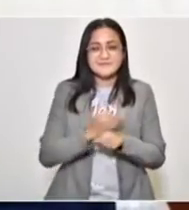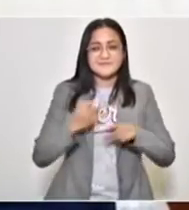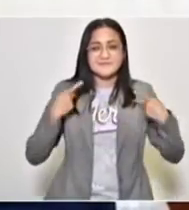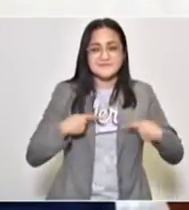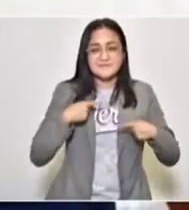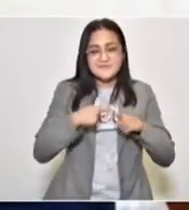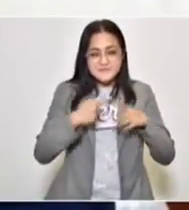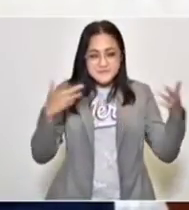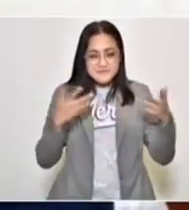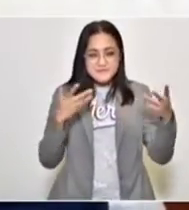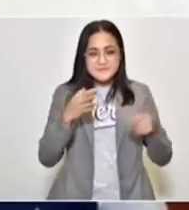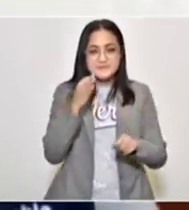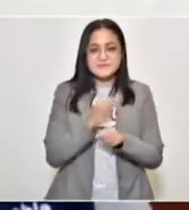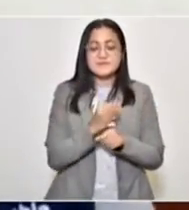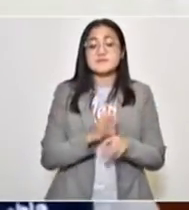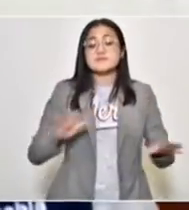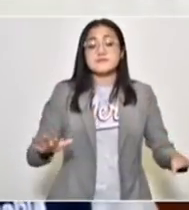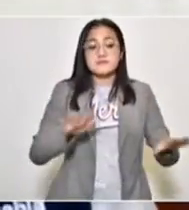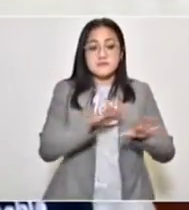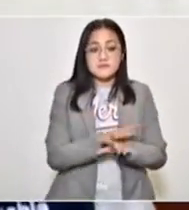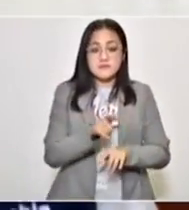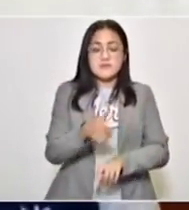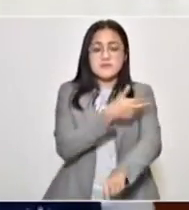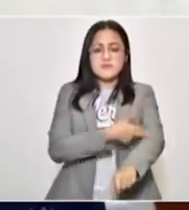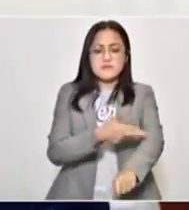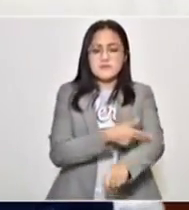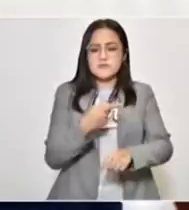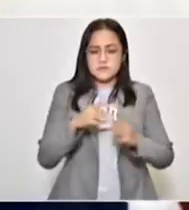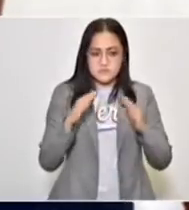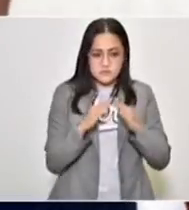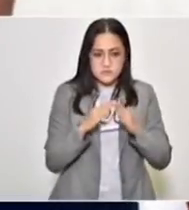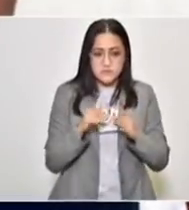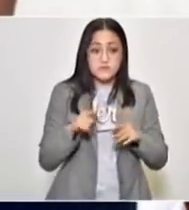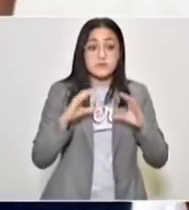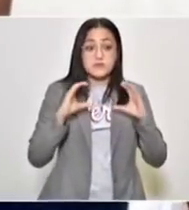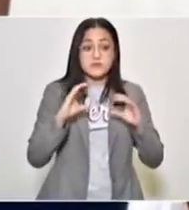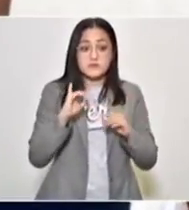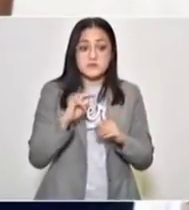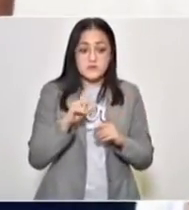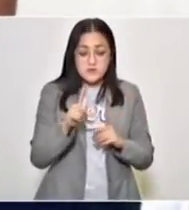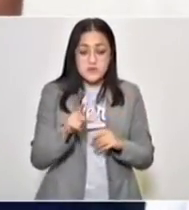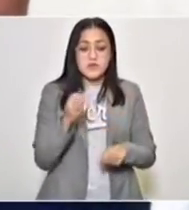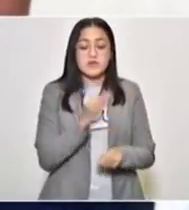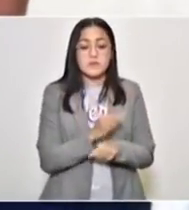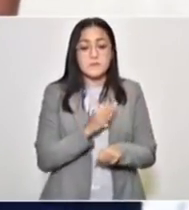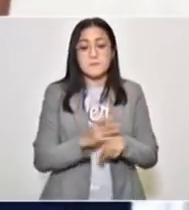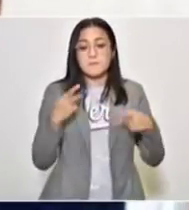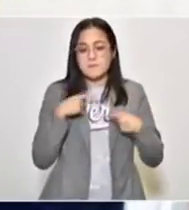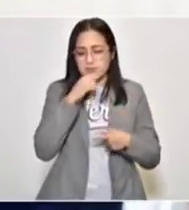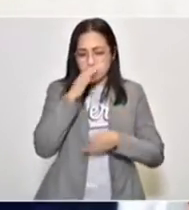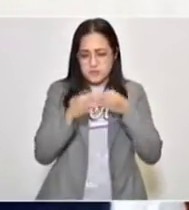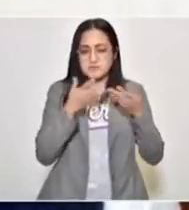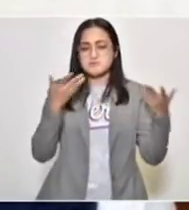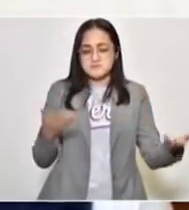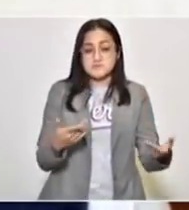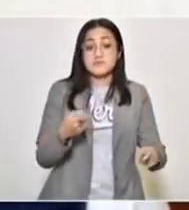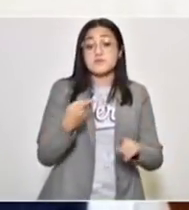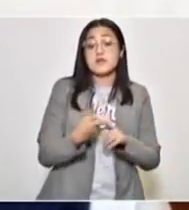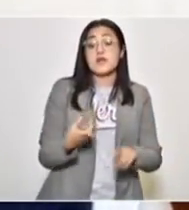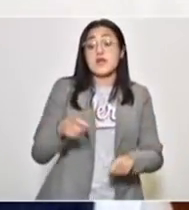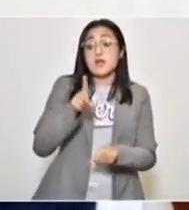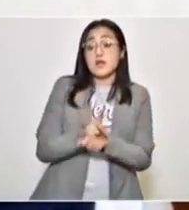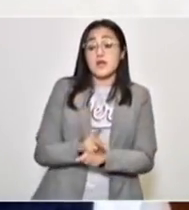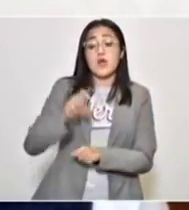quieren realizar el trámite de regularización. Y en el caso de Protección Civil, Gobernador, medios de comunicación, el corte del